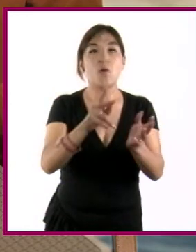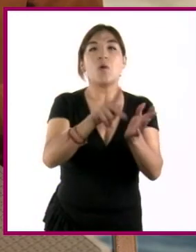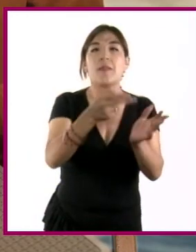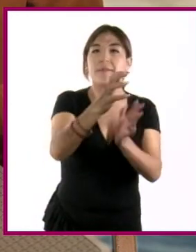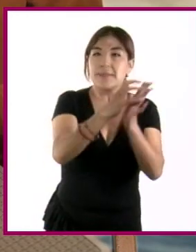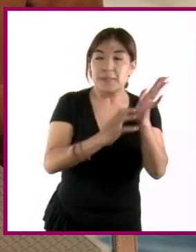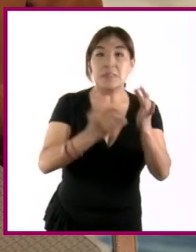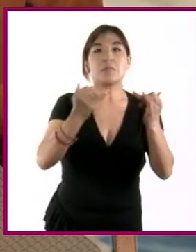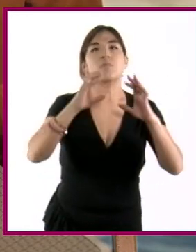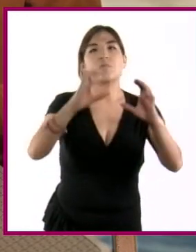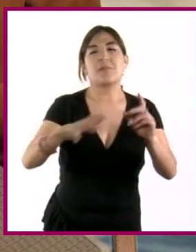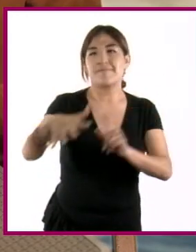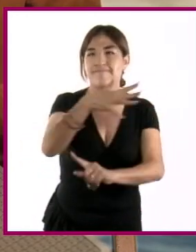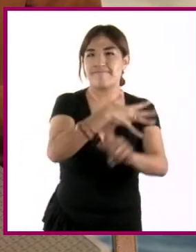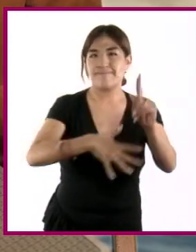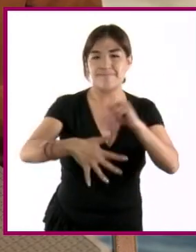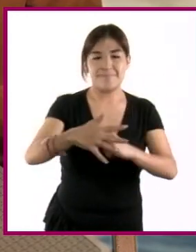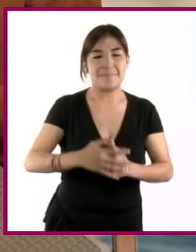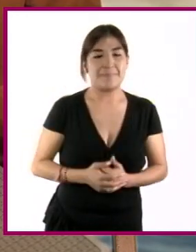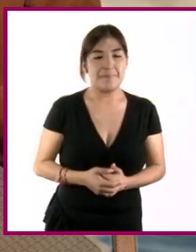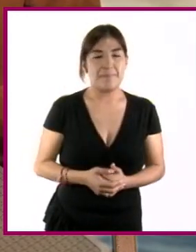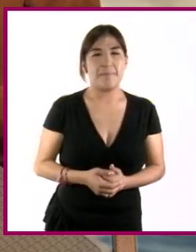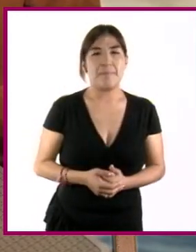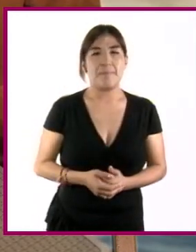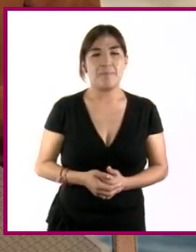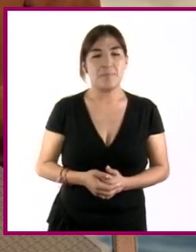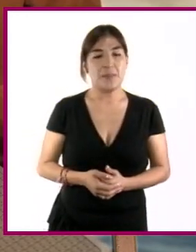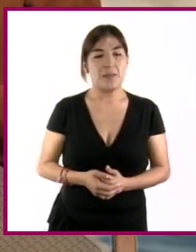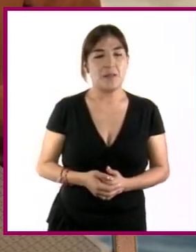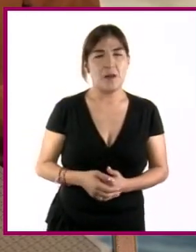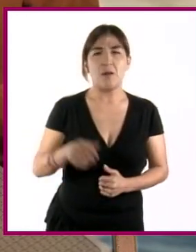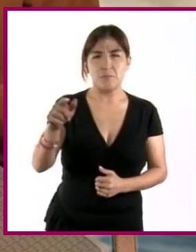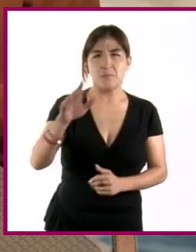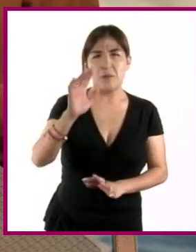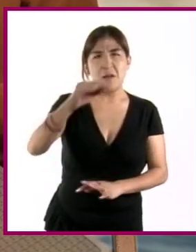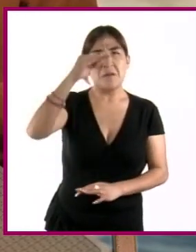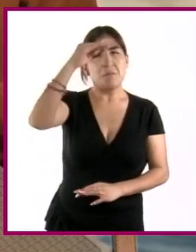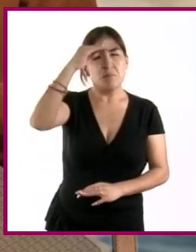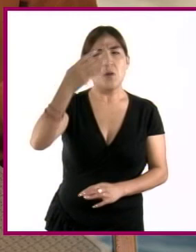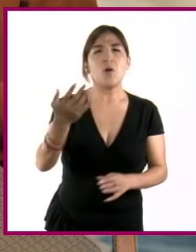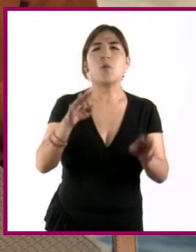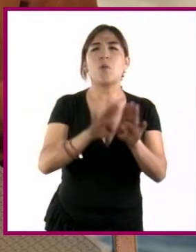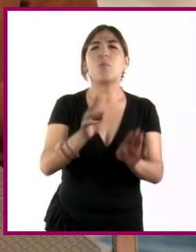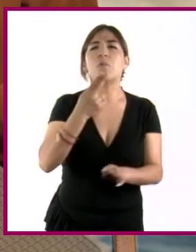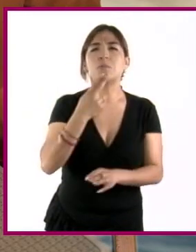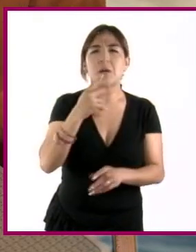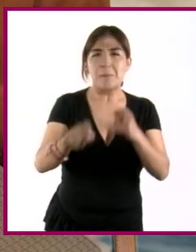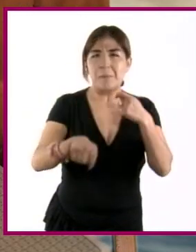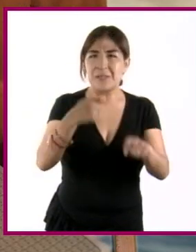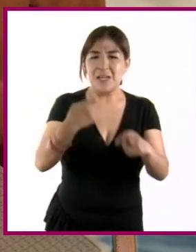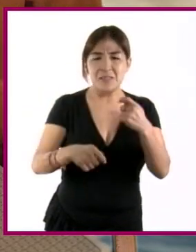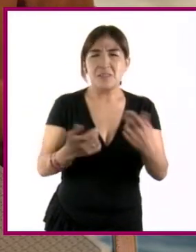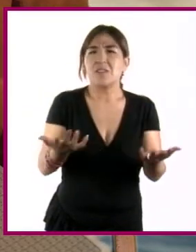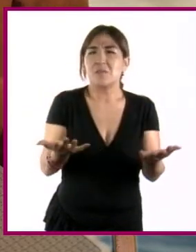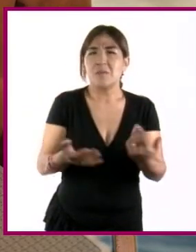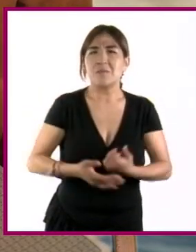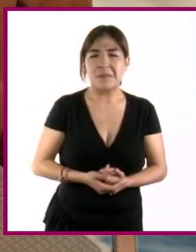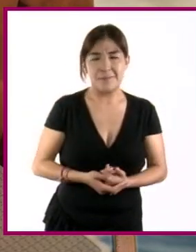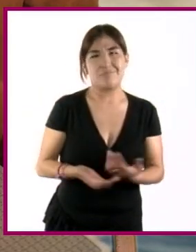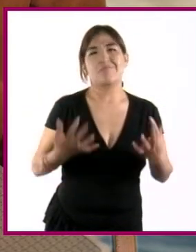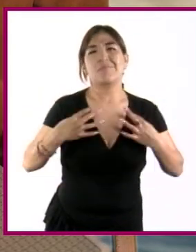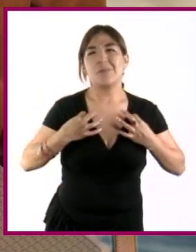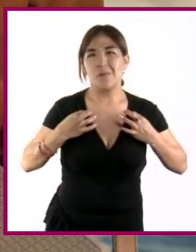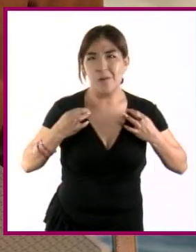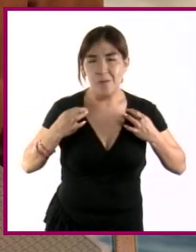y cuidado del medio ambiente. ¿Te has preguntado cómo usamos el plástico en el día a día? En la ropa,